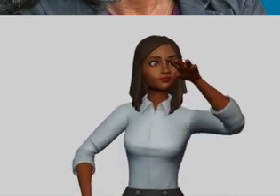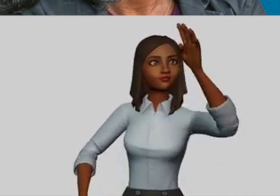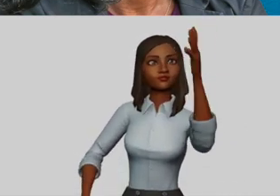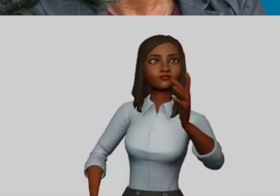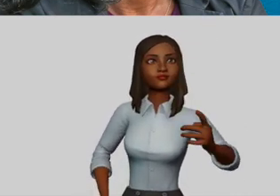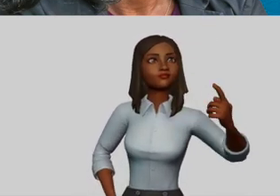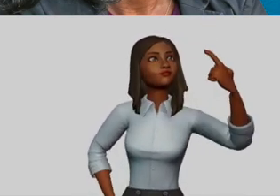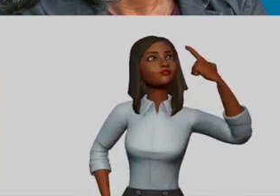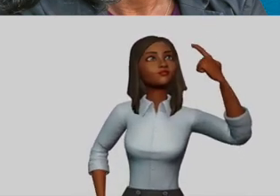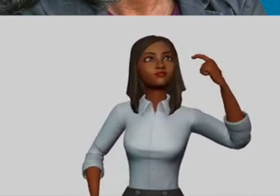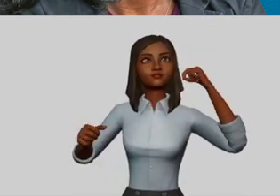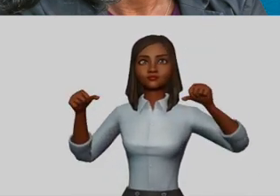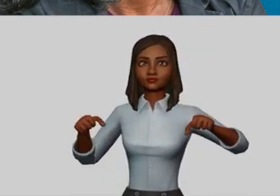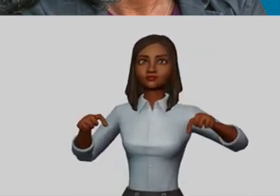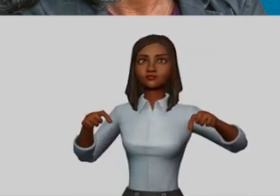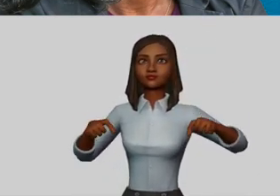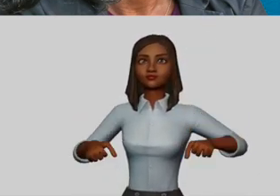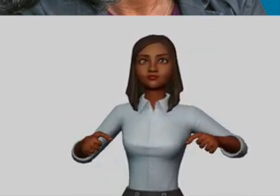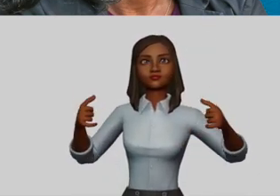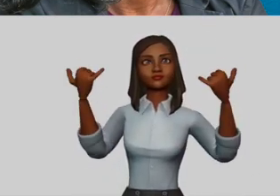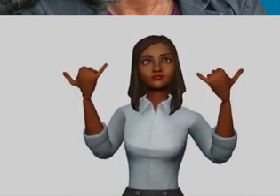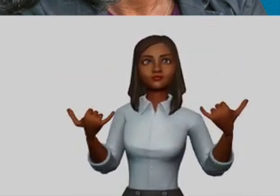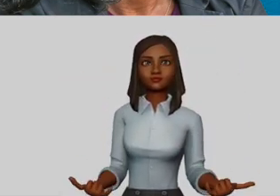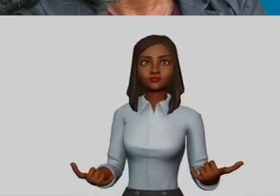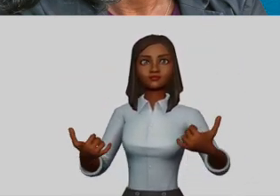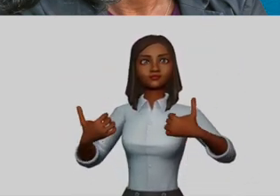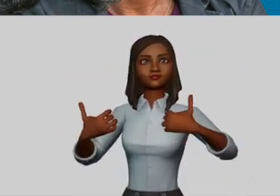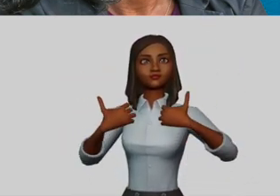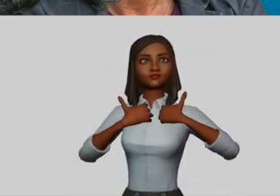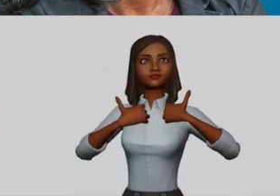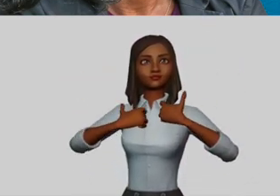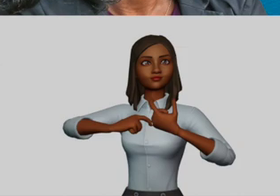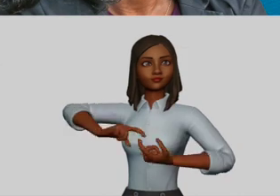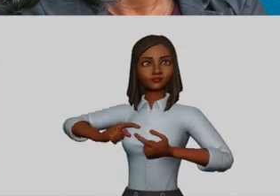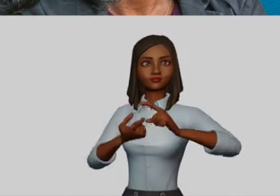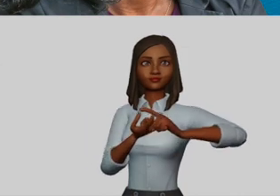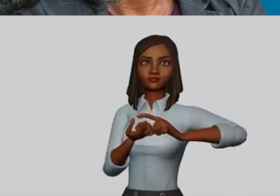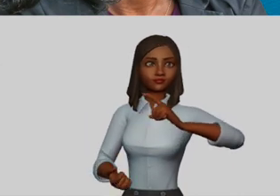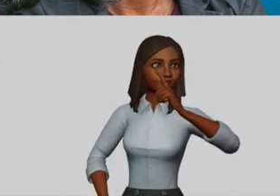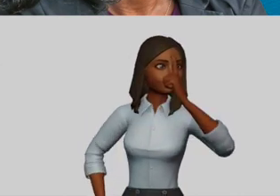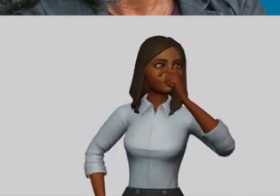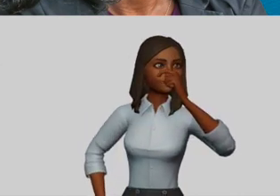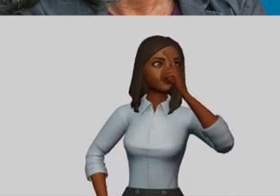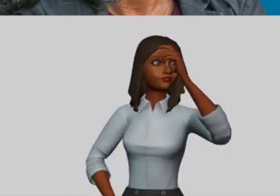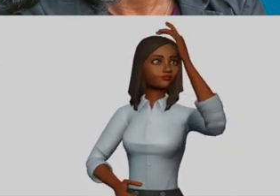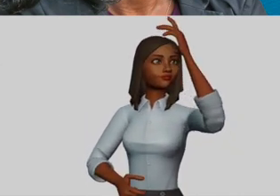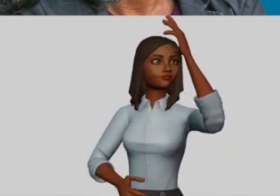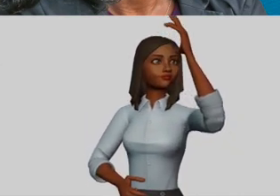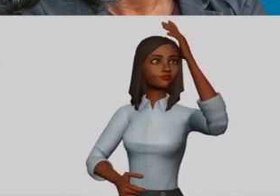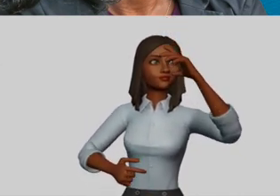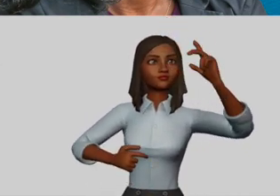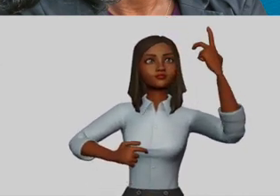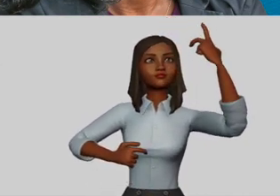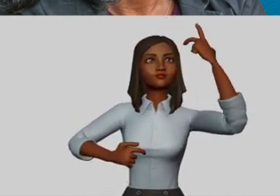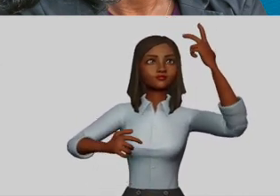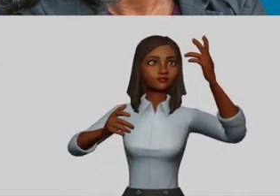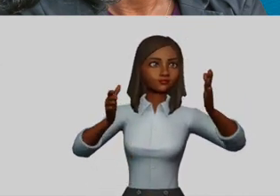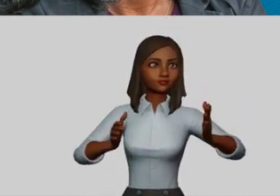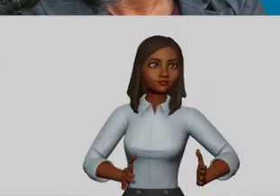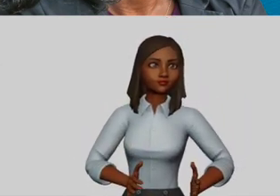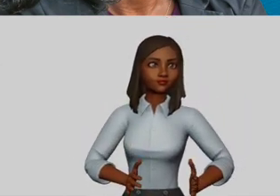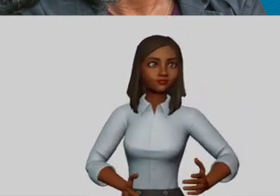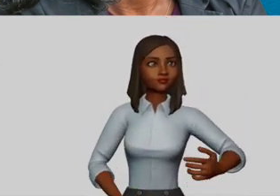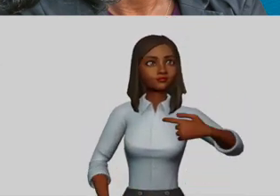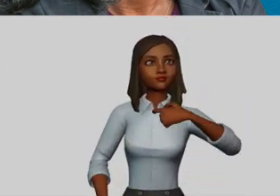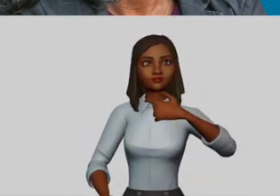de cómo enforce them, también tuviéramos un cambio. Pero también es que no hay ningún tipo de, y no sé de verdad,